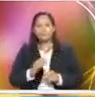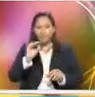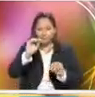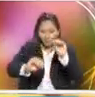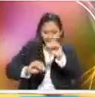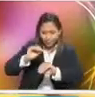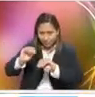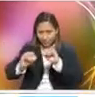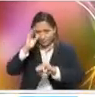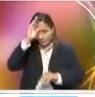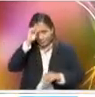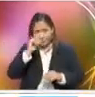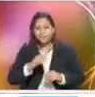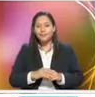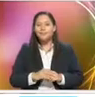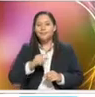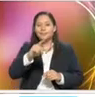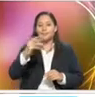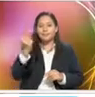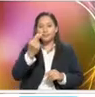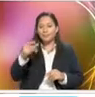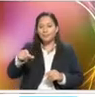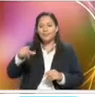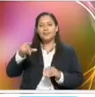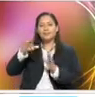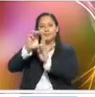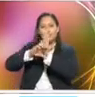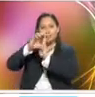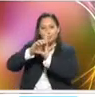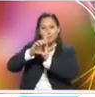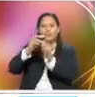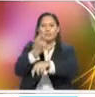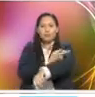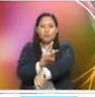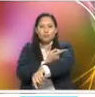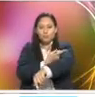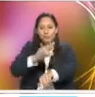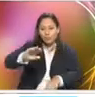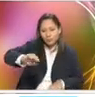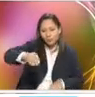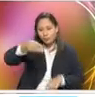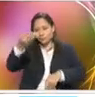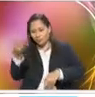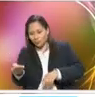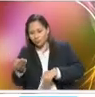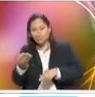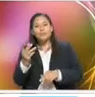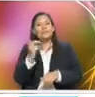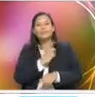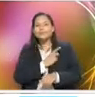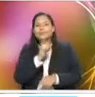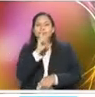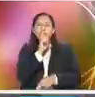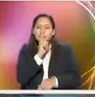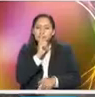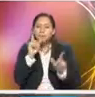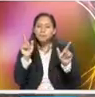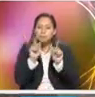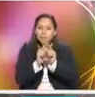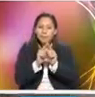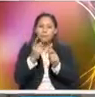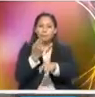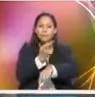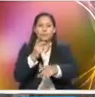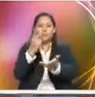acomodando. Vamos a darle vuelta al durazno. Que Mira. solo tiene que quedar doradito, Sí, ¿no? mira, es lo que queremos. Sí,